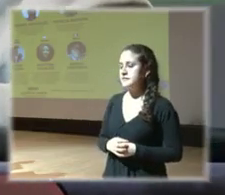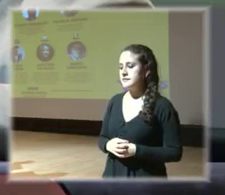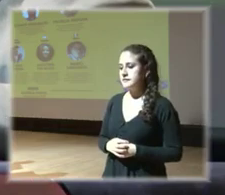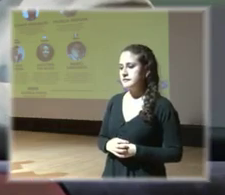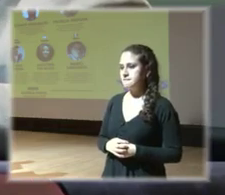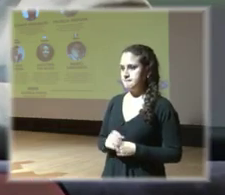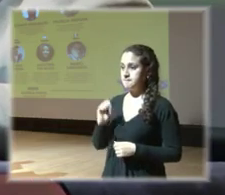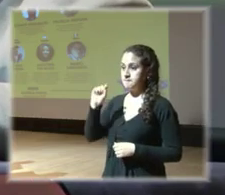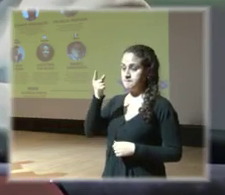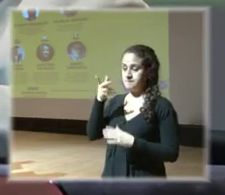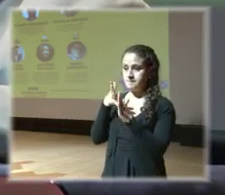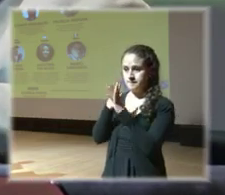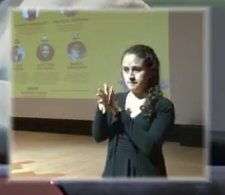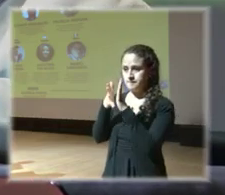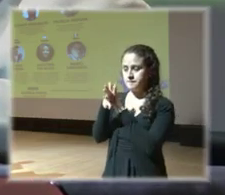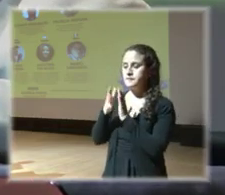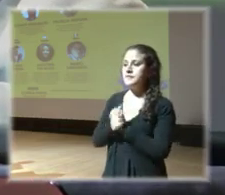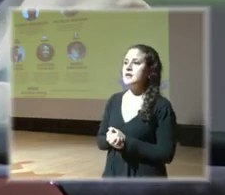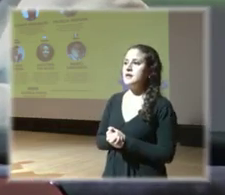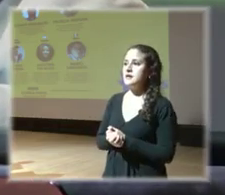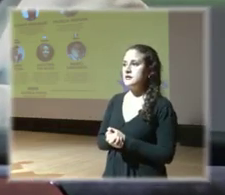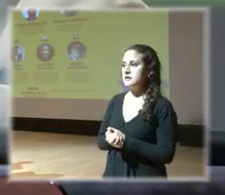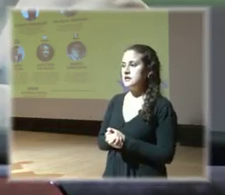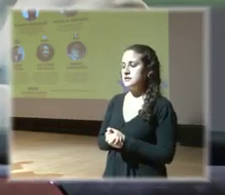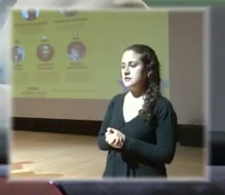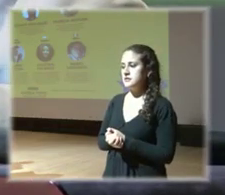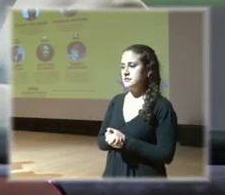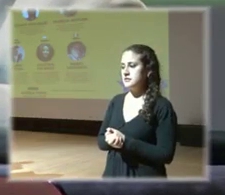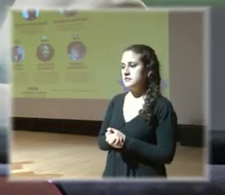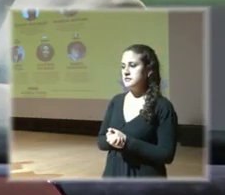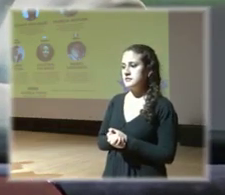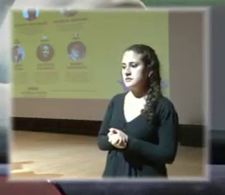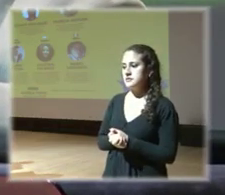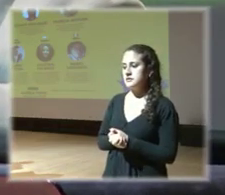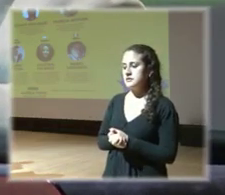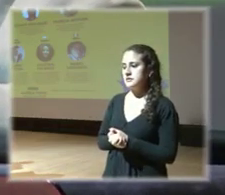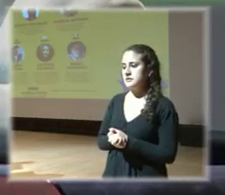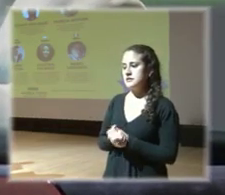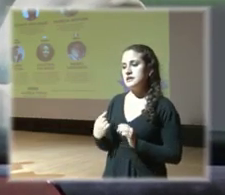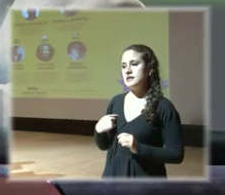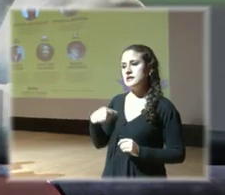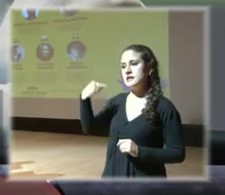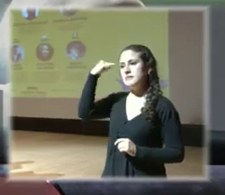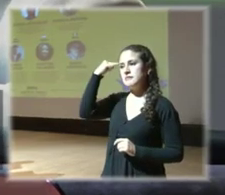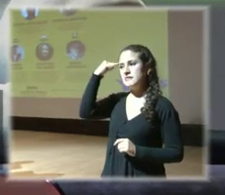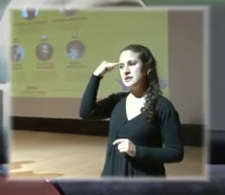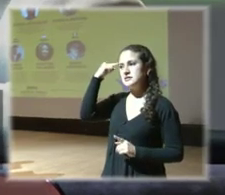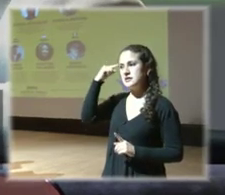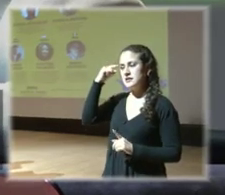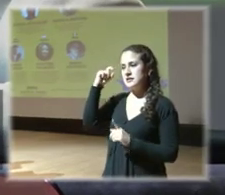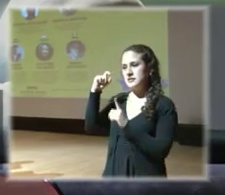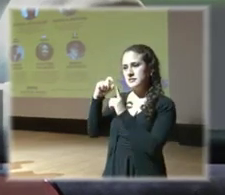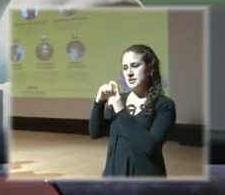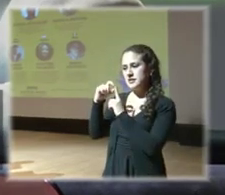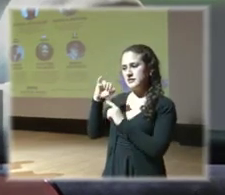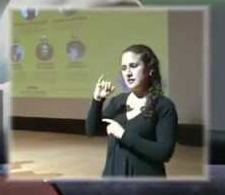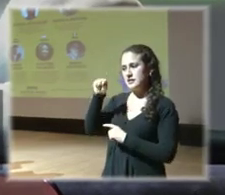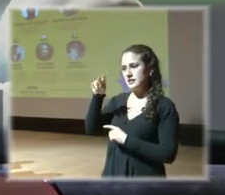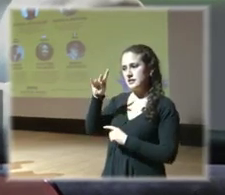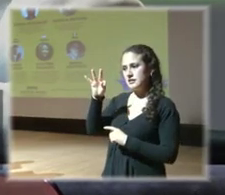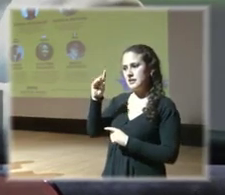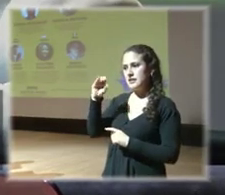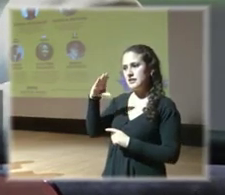me gustaría comentar es que yo dudaría incluso si tradicionalmente se ha entendido la interdicción como